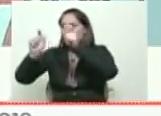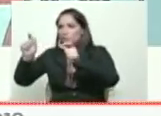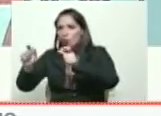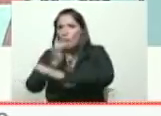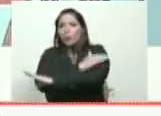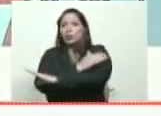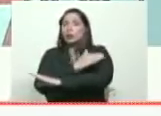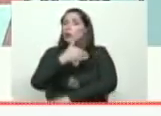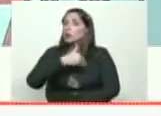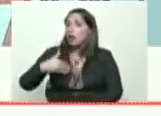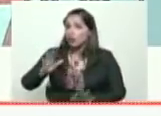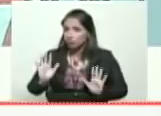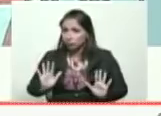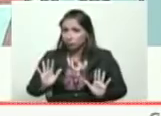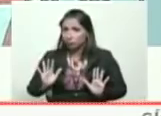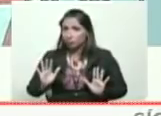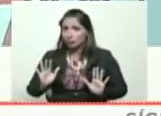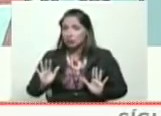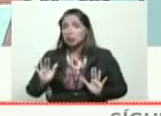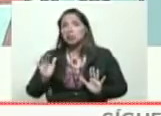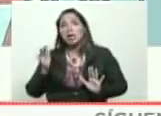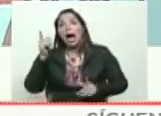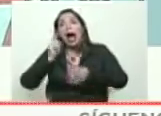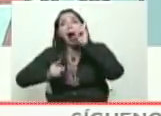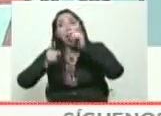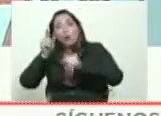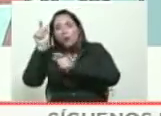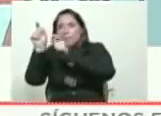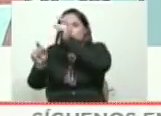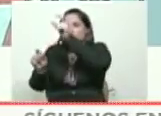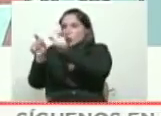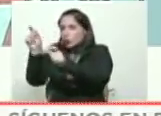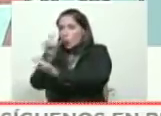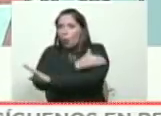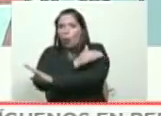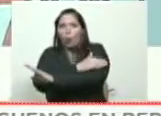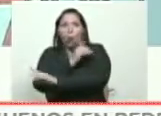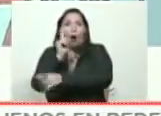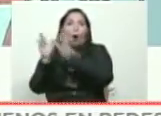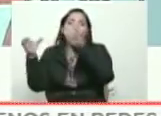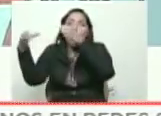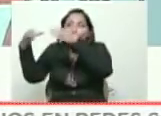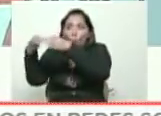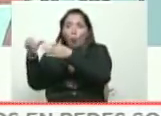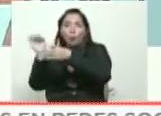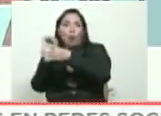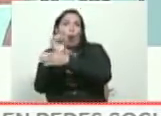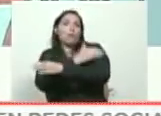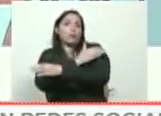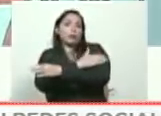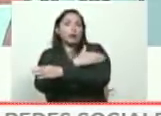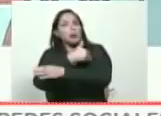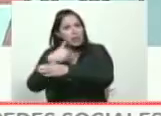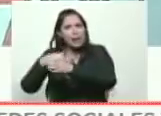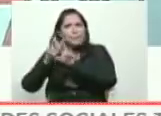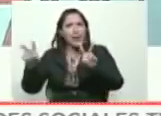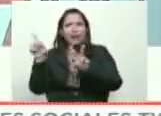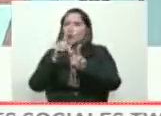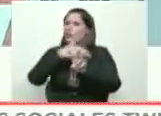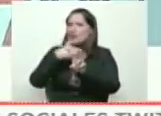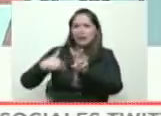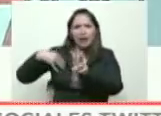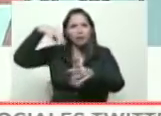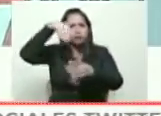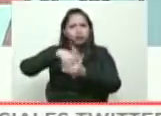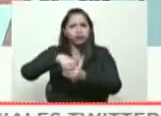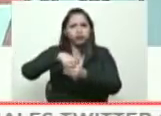quieran. Si hay del lado de la oposición algún actor, algún grupo, algún colectivo que quiere paz y que no quiere intervención, que